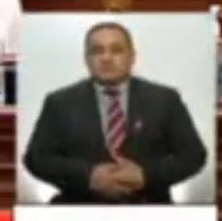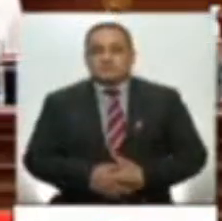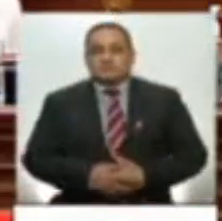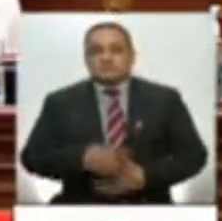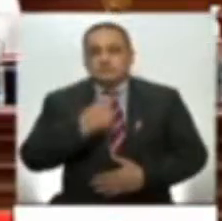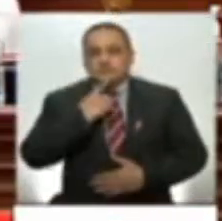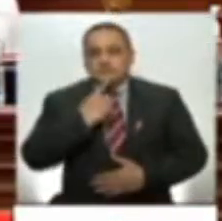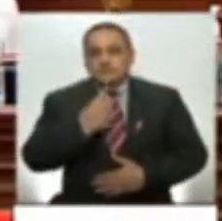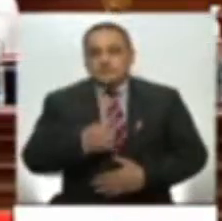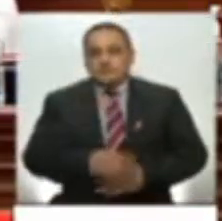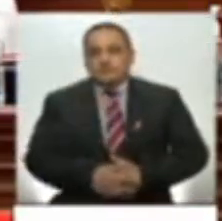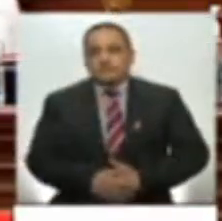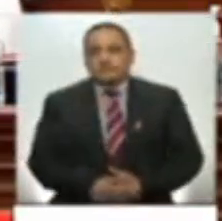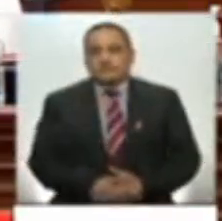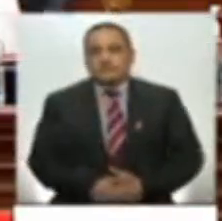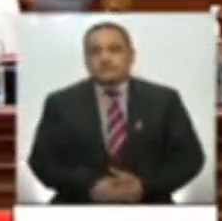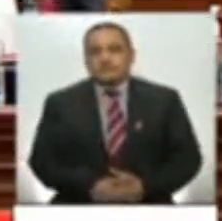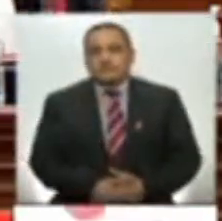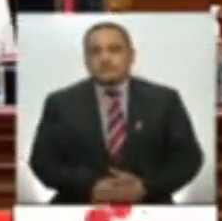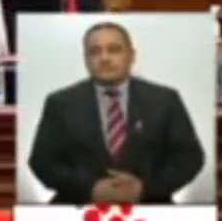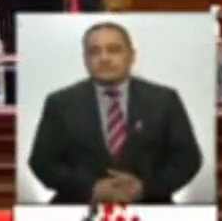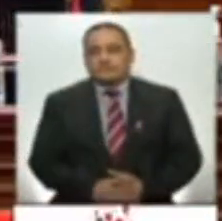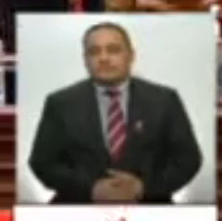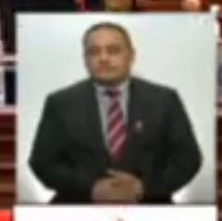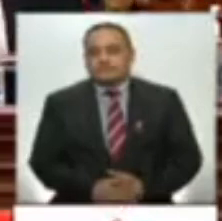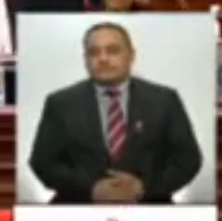nación se lo demanden.